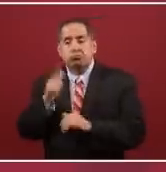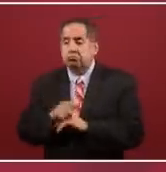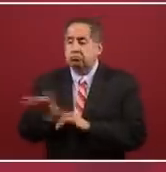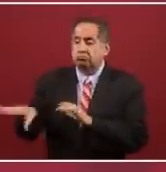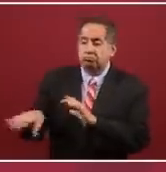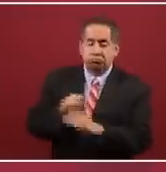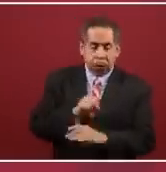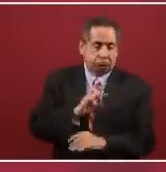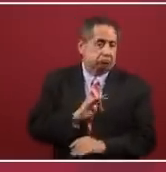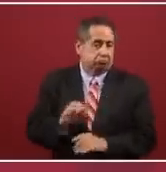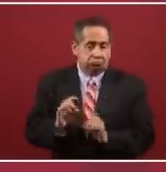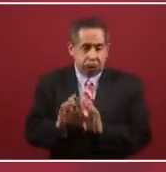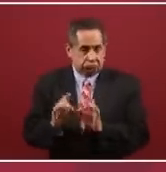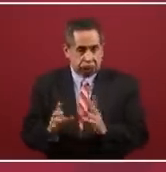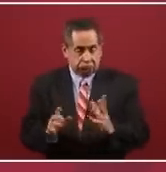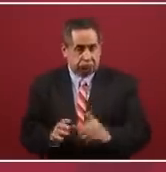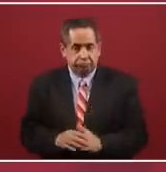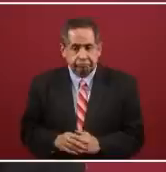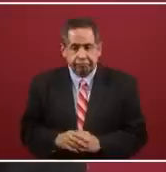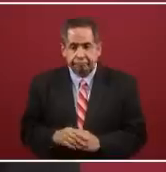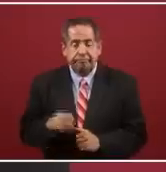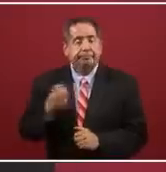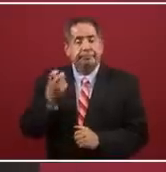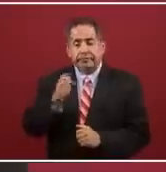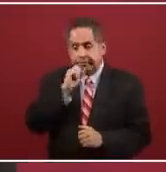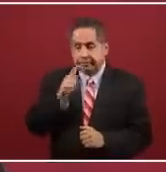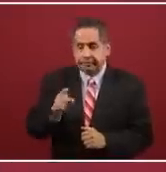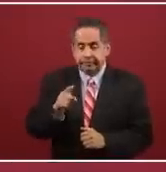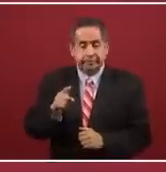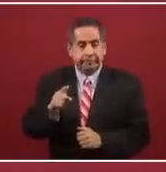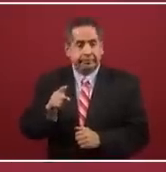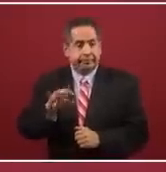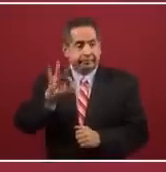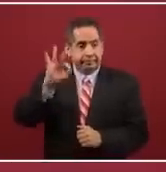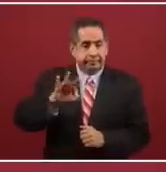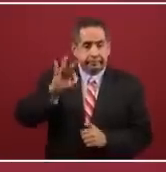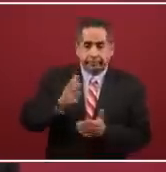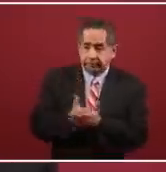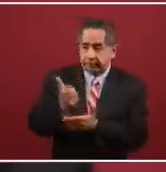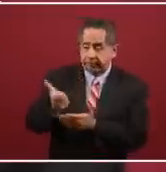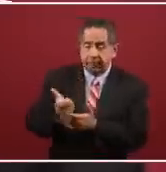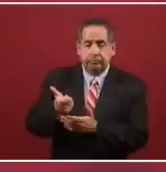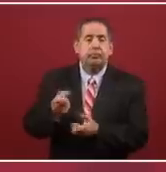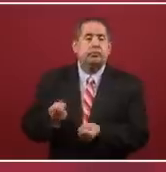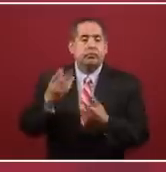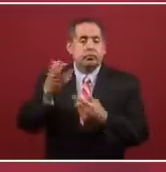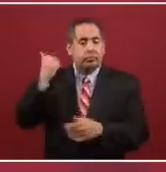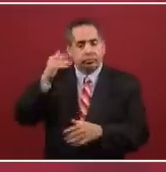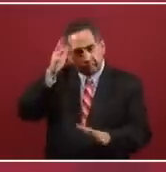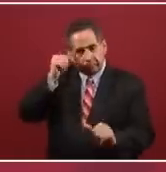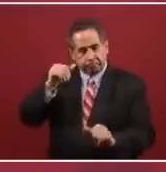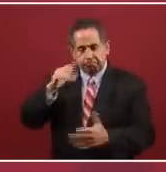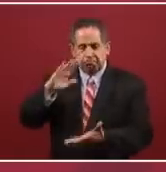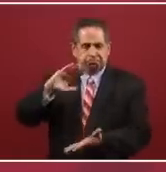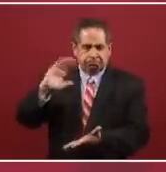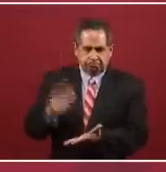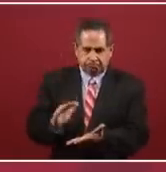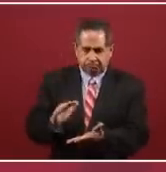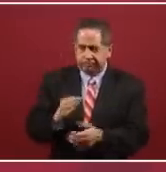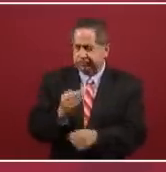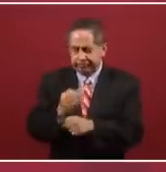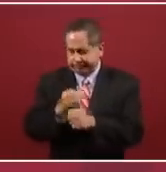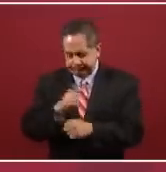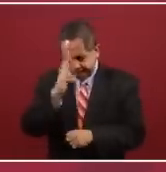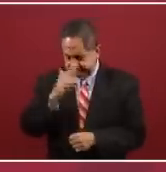8,000 millones de dólares. Y se redujo la tasa que se había pactado. No sé